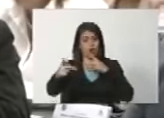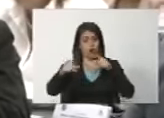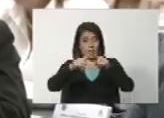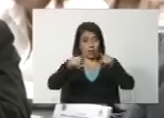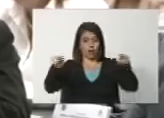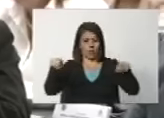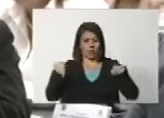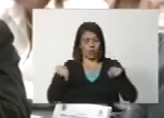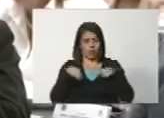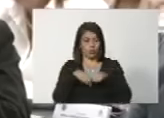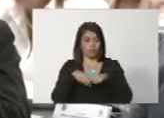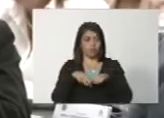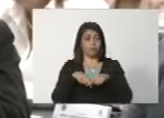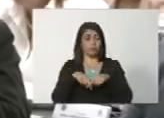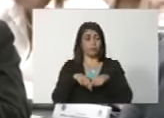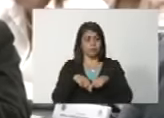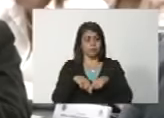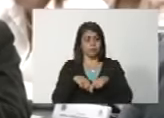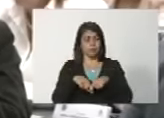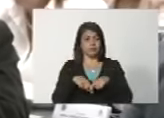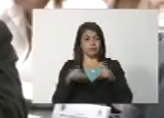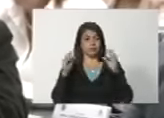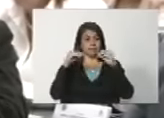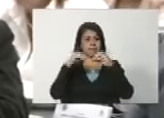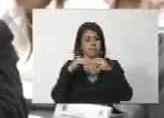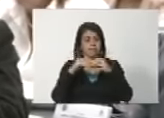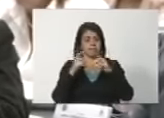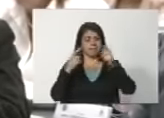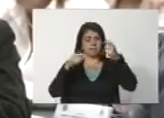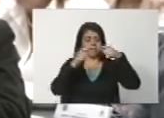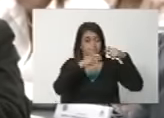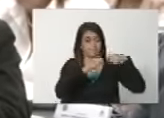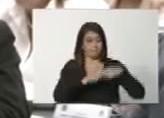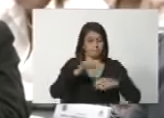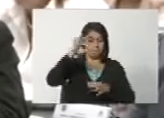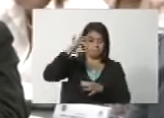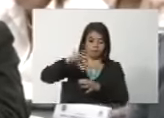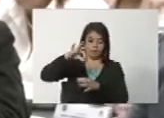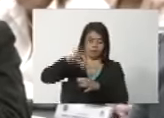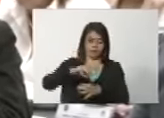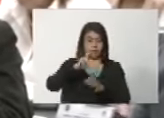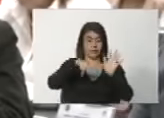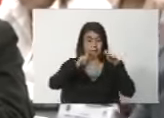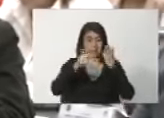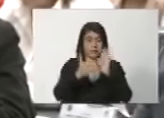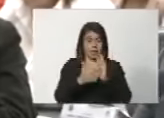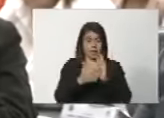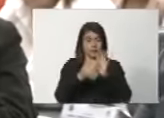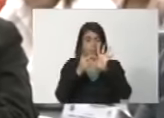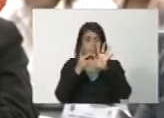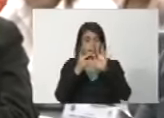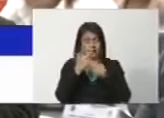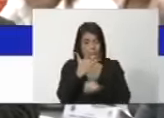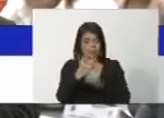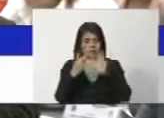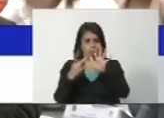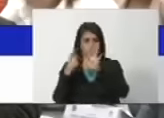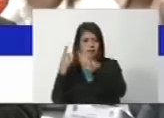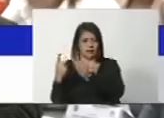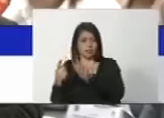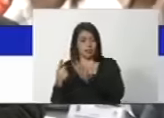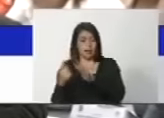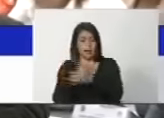cuadrados, tendrá un plan de negocios con una inversión de 13.576